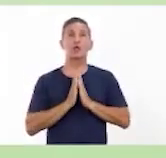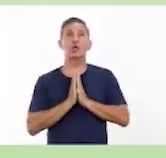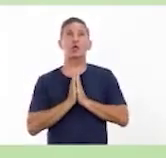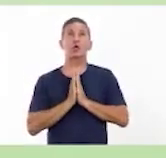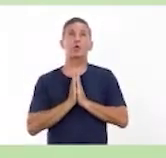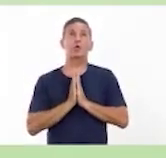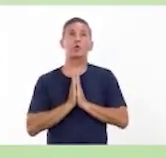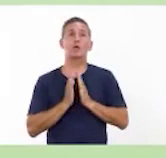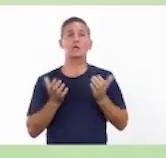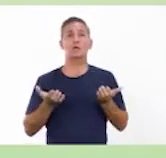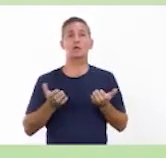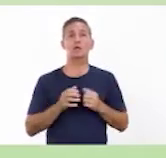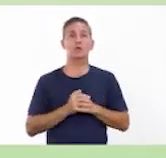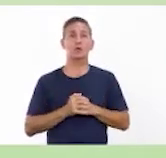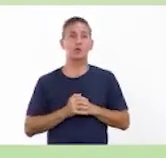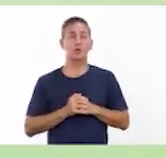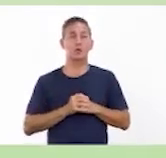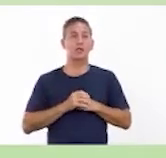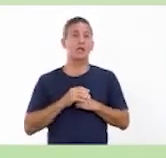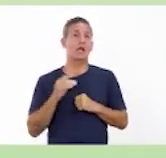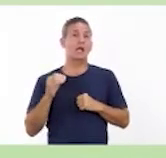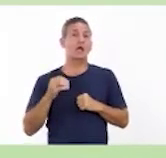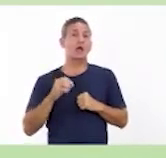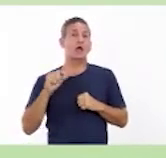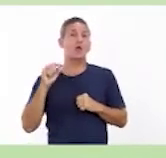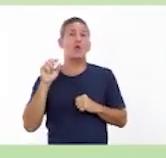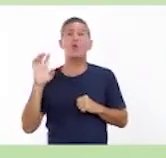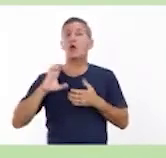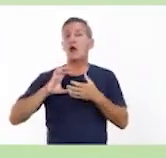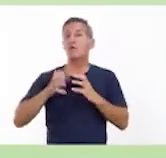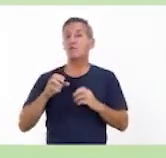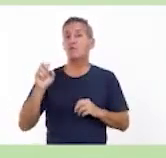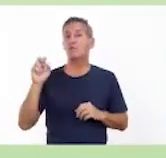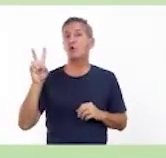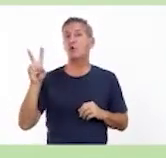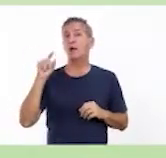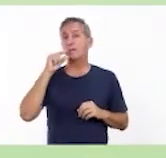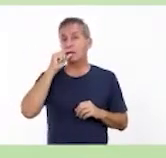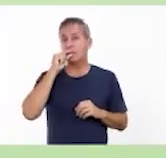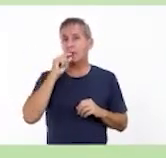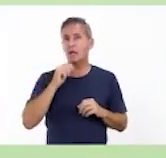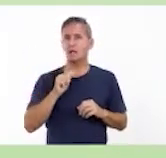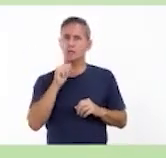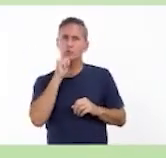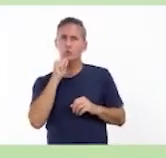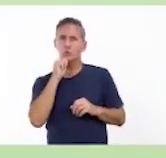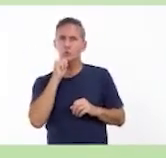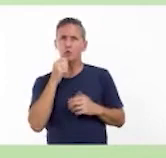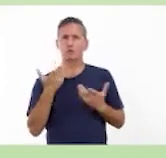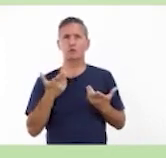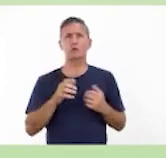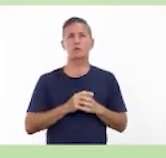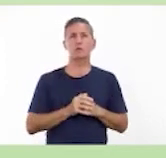expresa ruego, mandato. Las dubitativas que supone un hecho verbal considerado como dudoso.